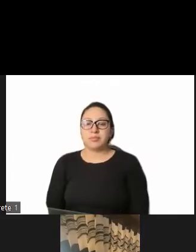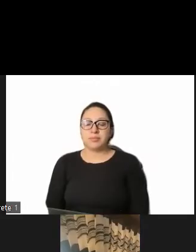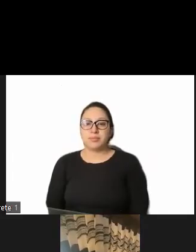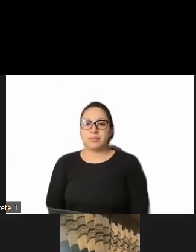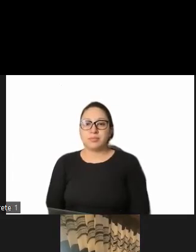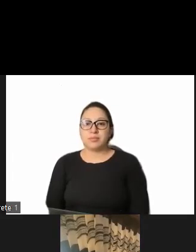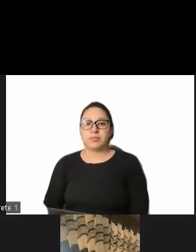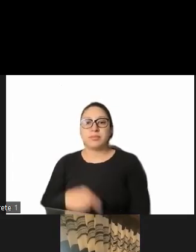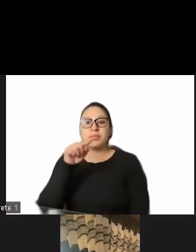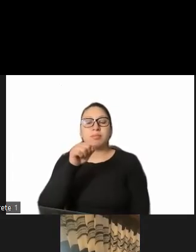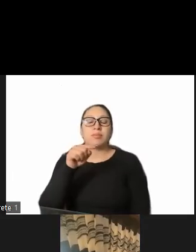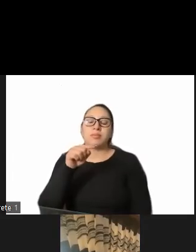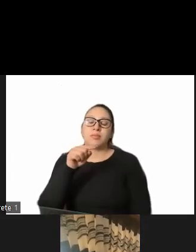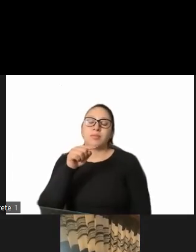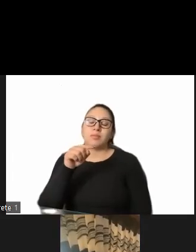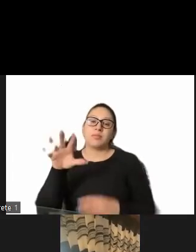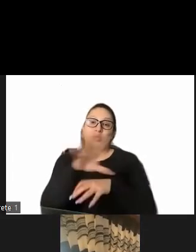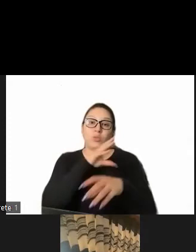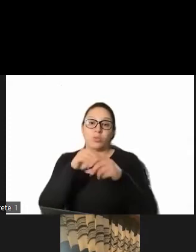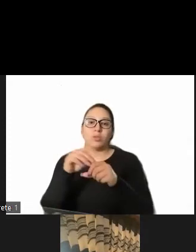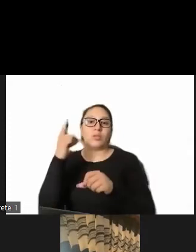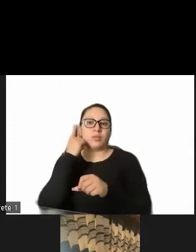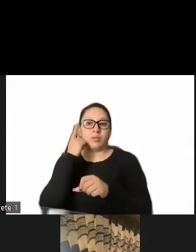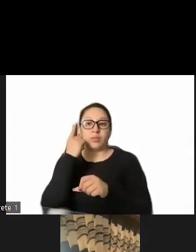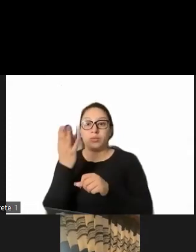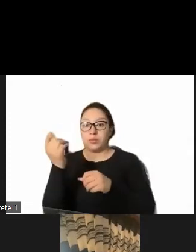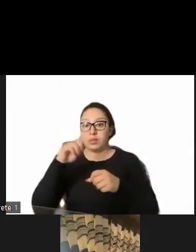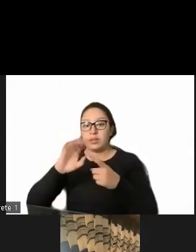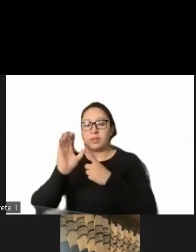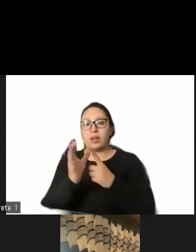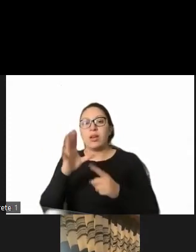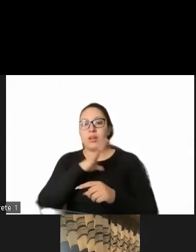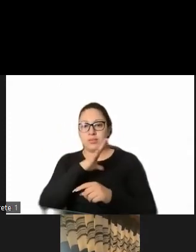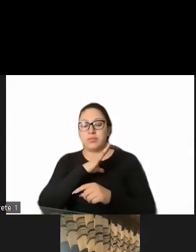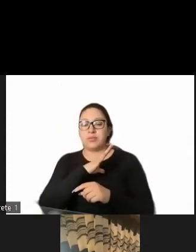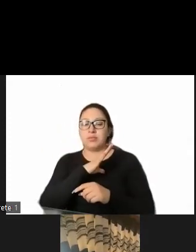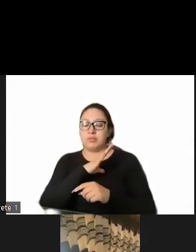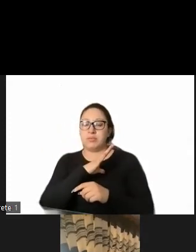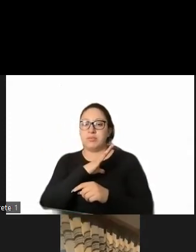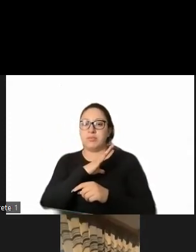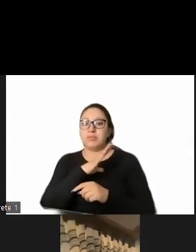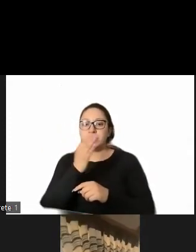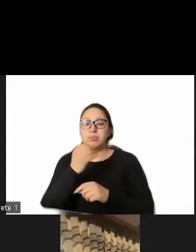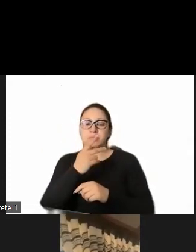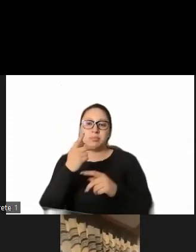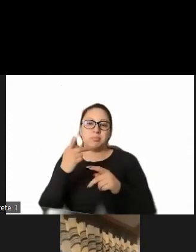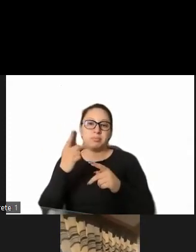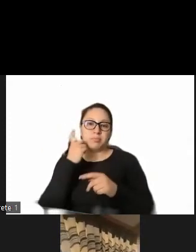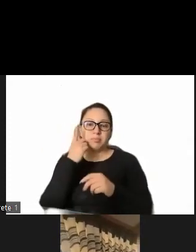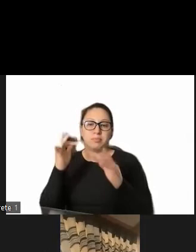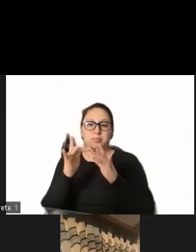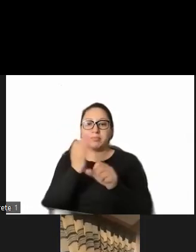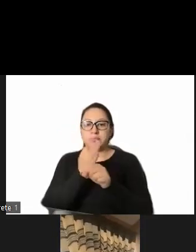Diputada Circe, está completa la comisión de 9 integrantes. Hay 9 asistentes. En consecuencia, se